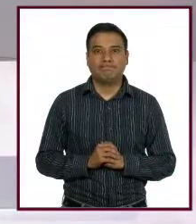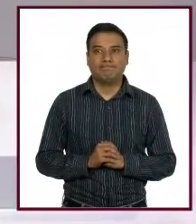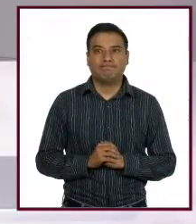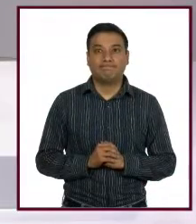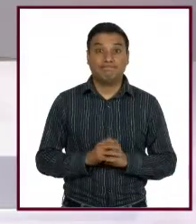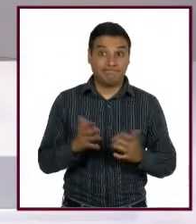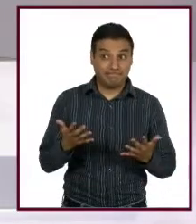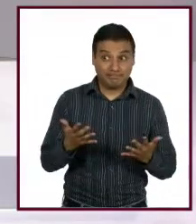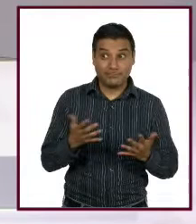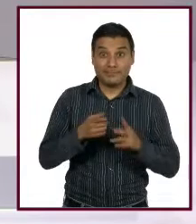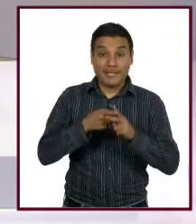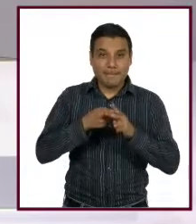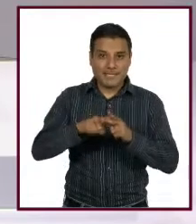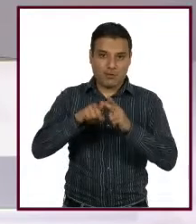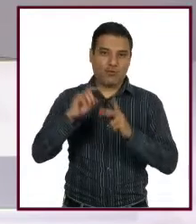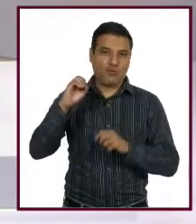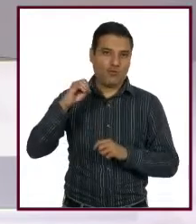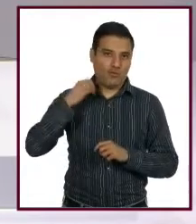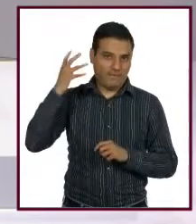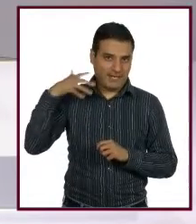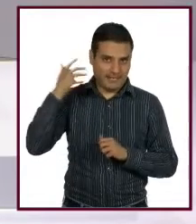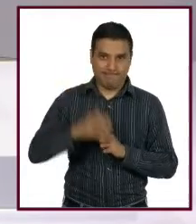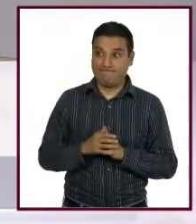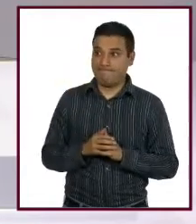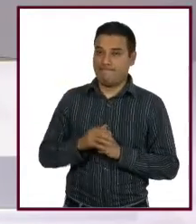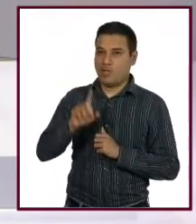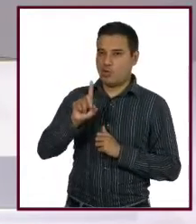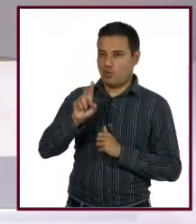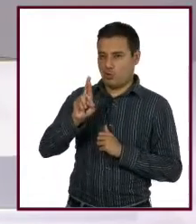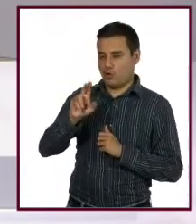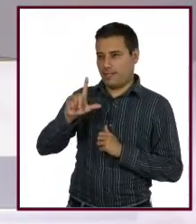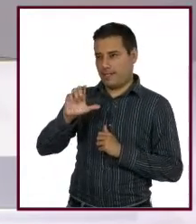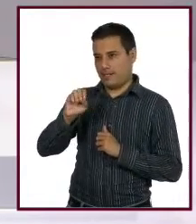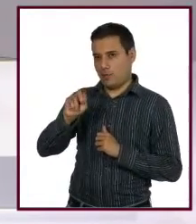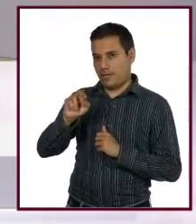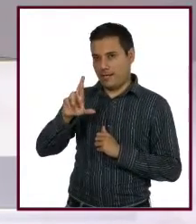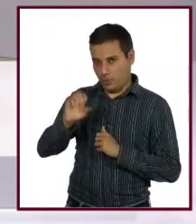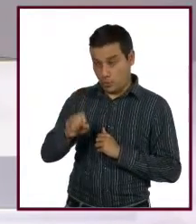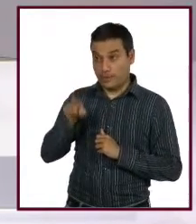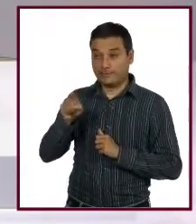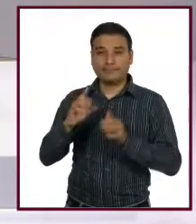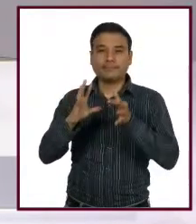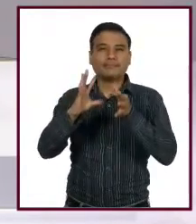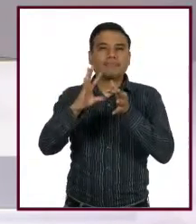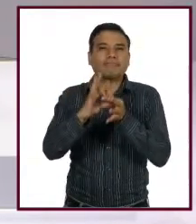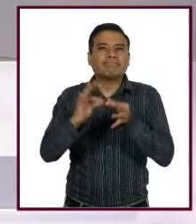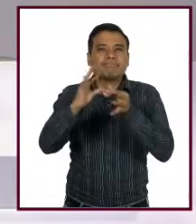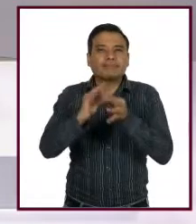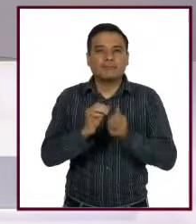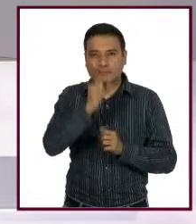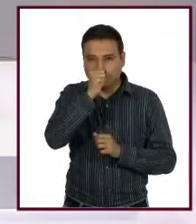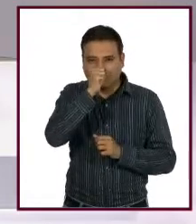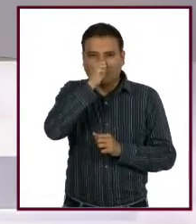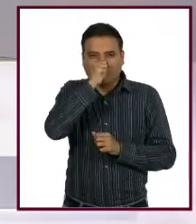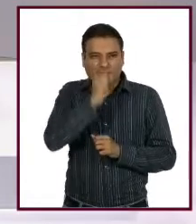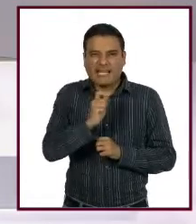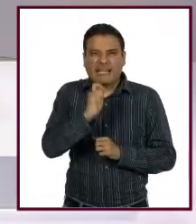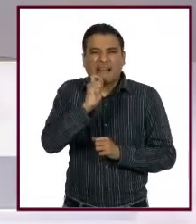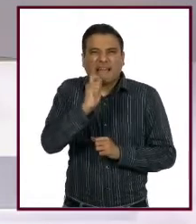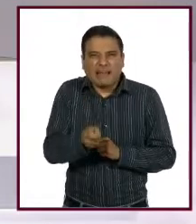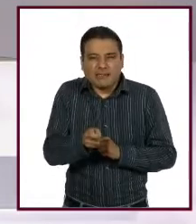Sin más preámbulo, damos paso a la exposición del doctor Leonardo Arturo, quien hablará sobre qué son los inhalables,